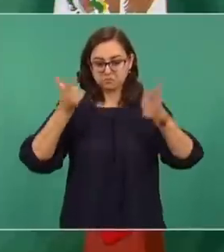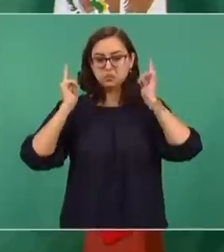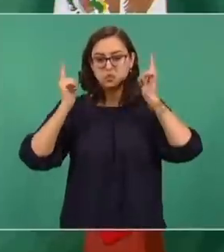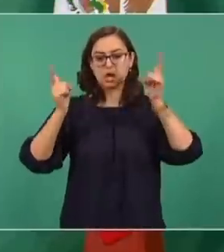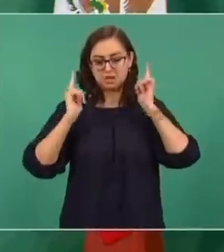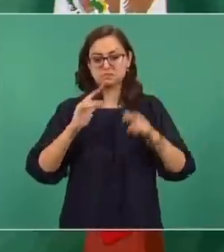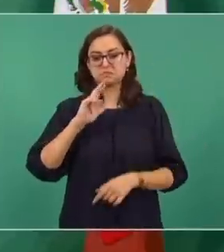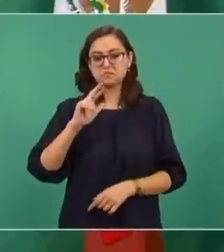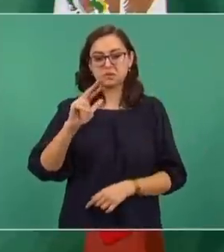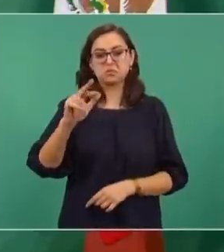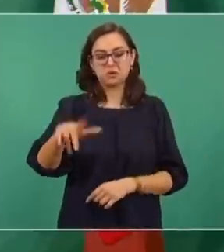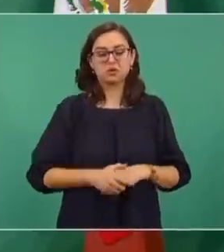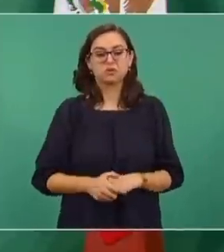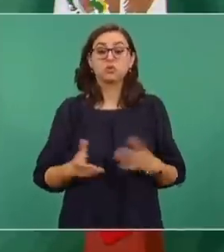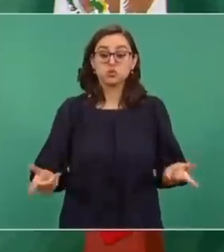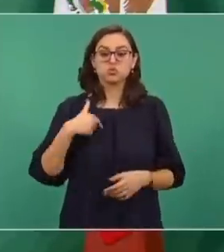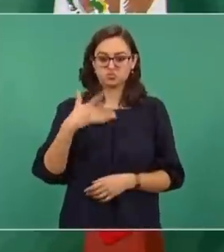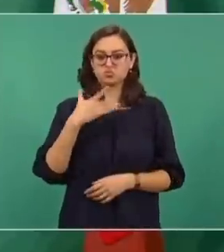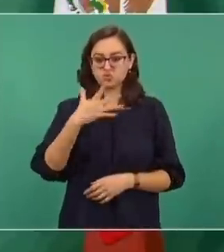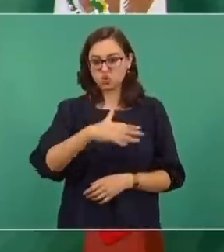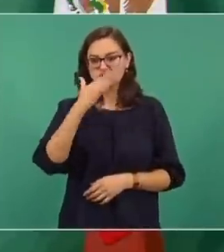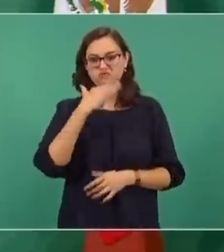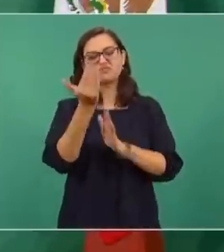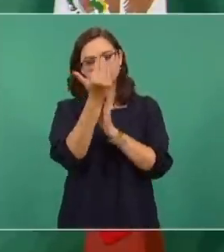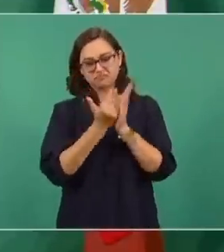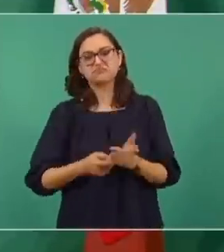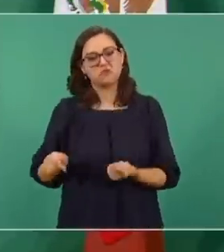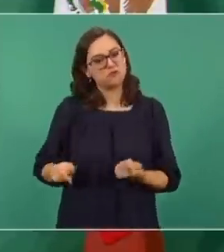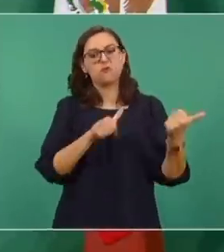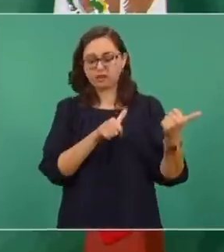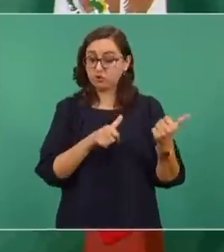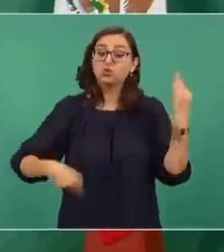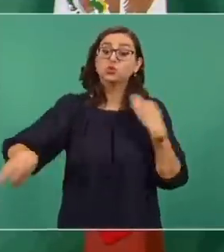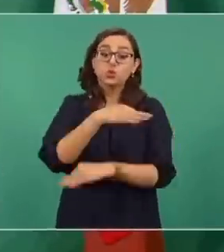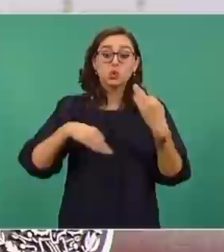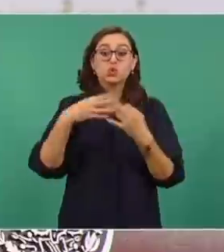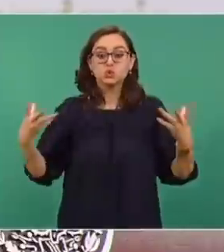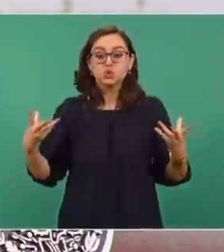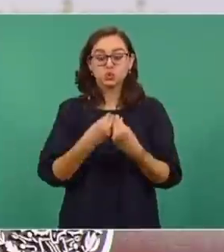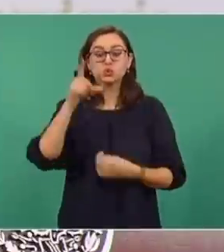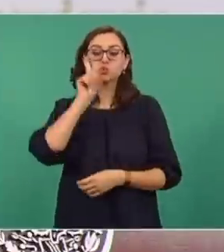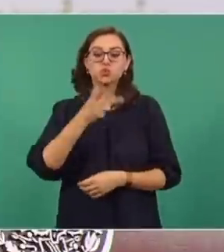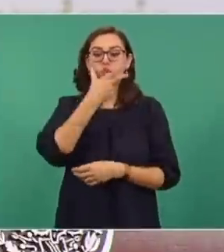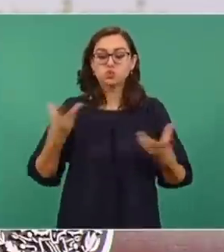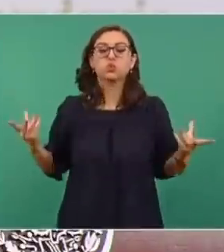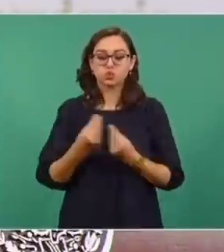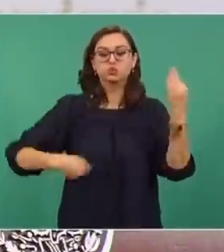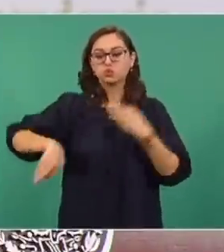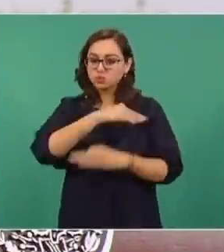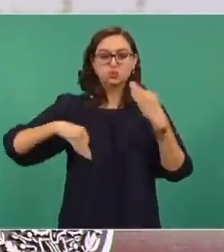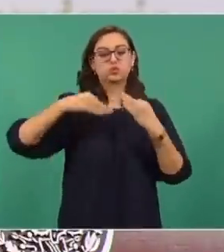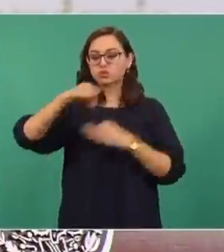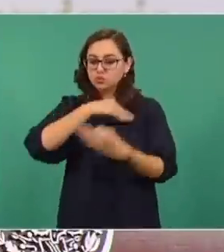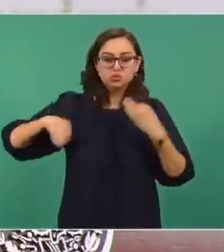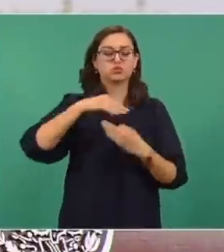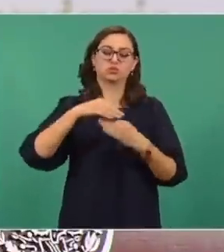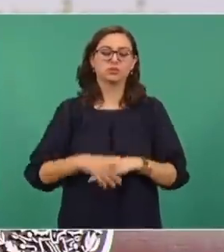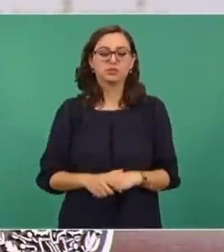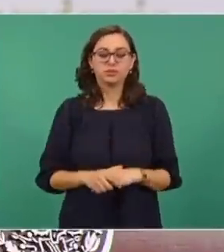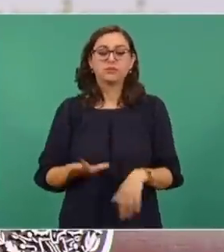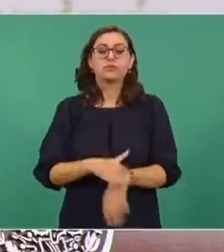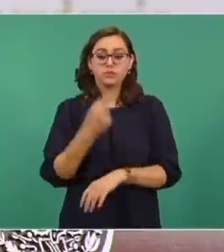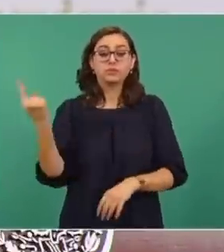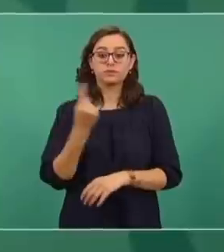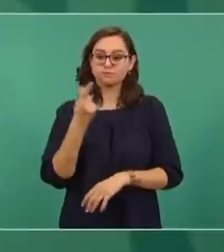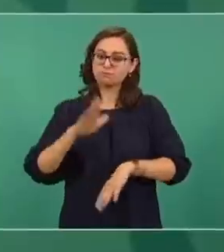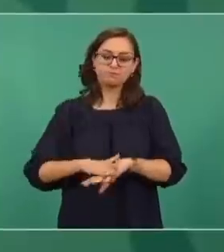Y creo que vamos a lograr el propósito de desterrar la corrupción en nuestro país. Entre todos, mujeres y hombres. Todos, todos, todos, todos, todos. Porque